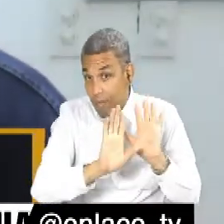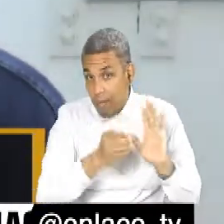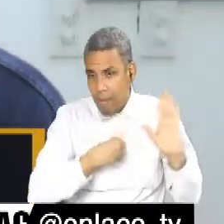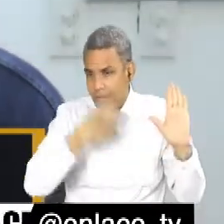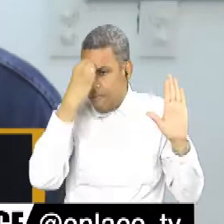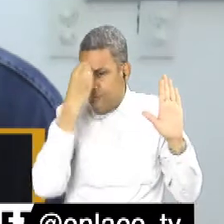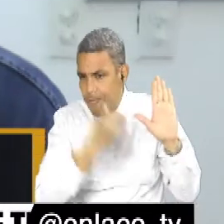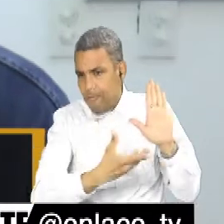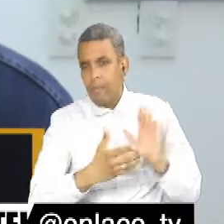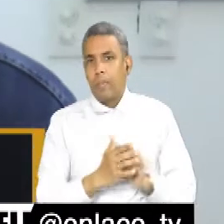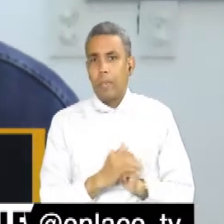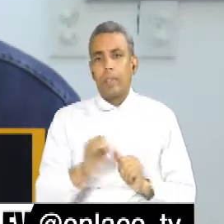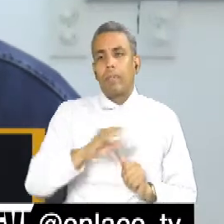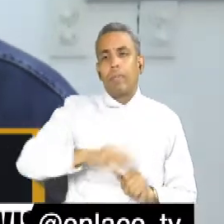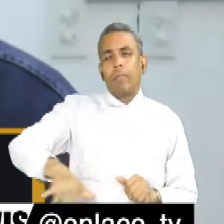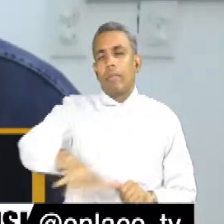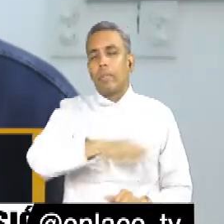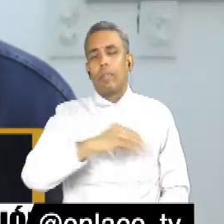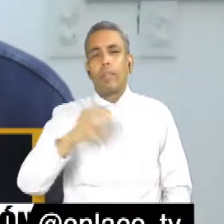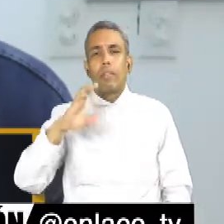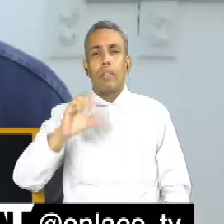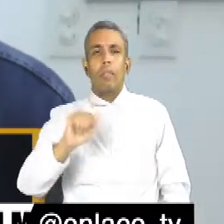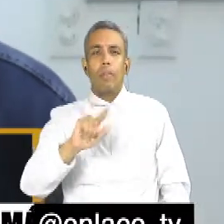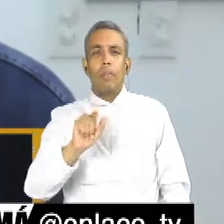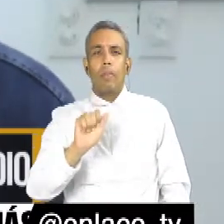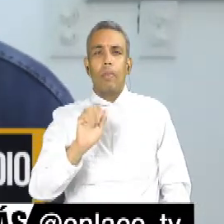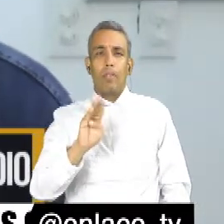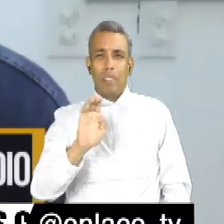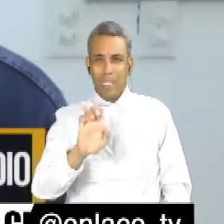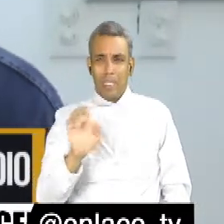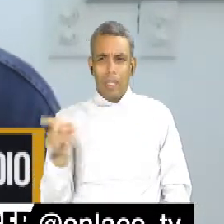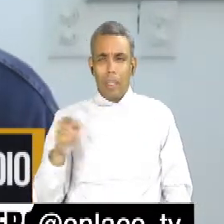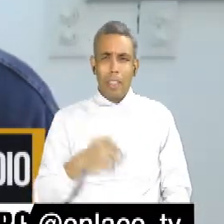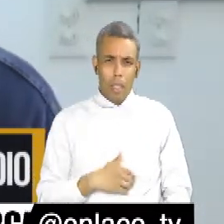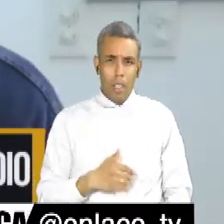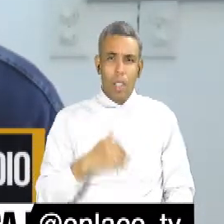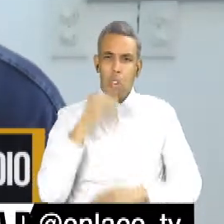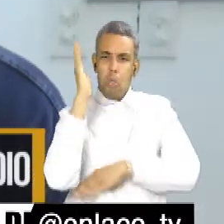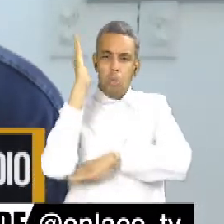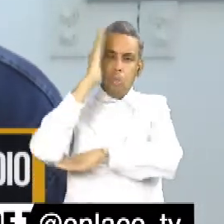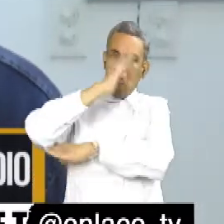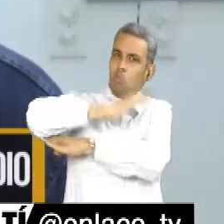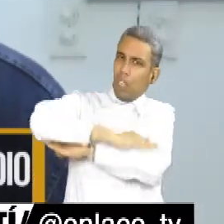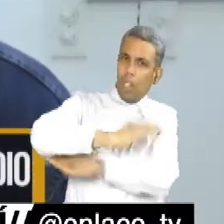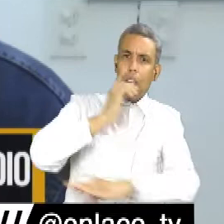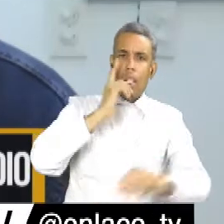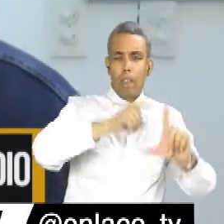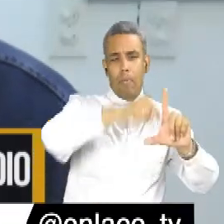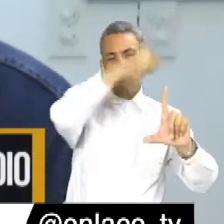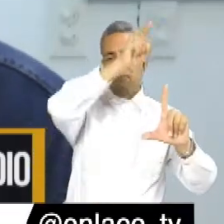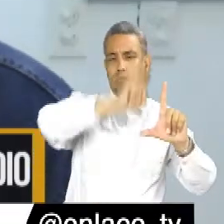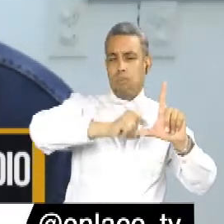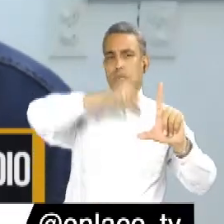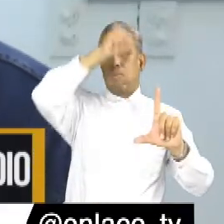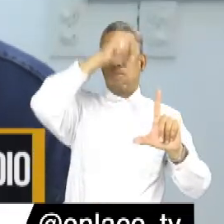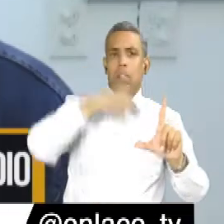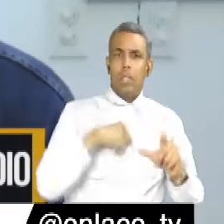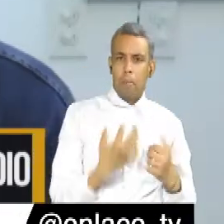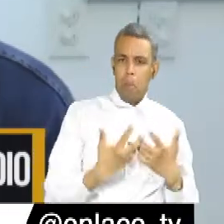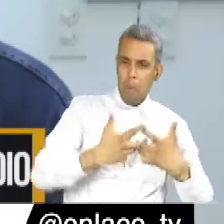Casabe. Actualmente tenemos 860 barriles caída en nuestra producción para el día de